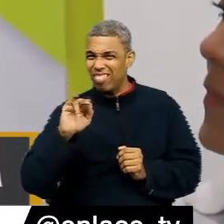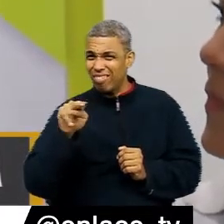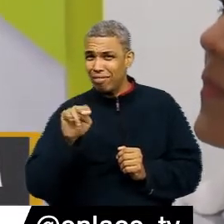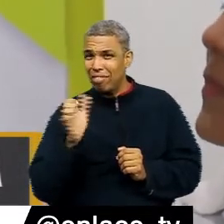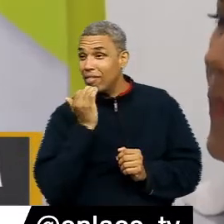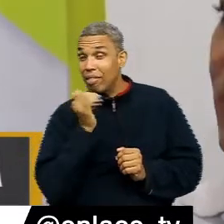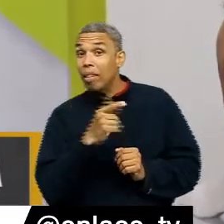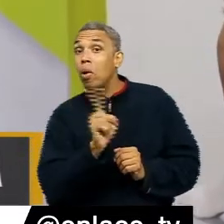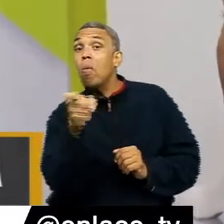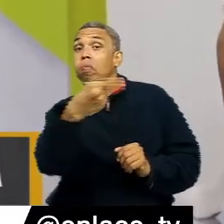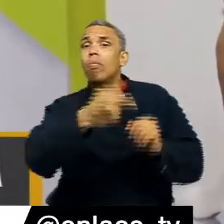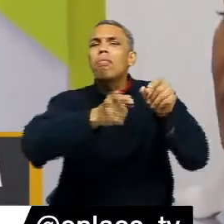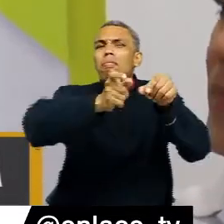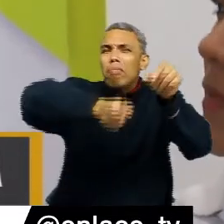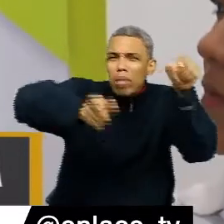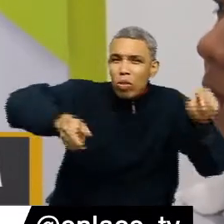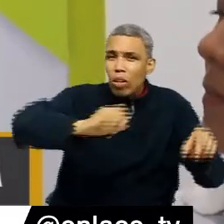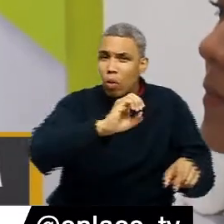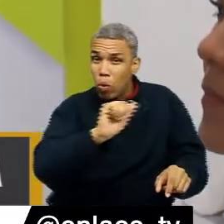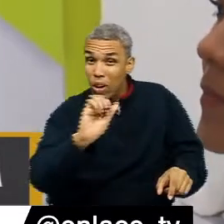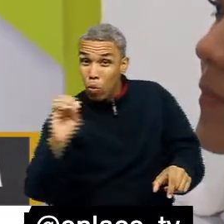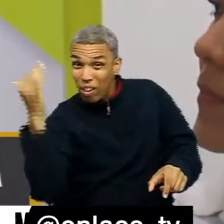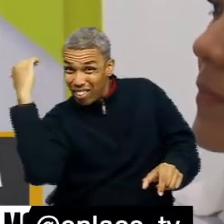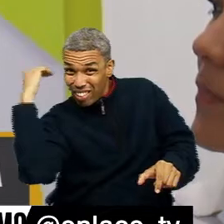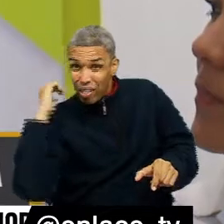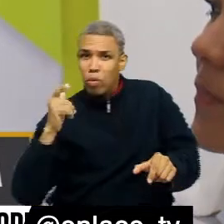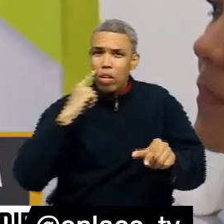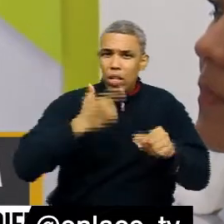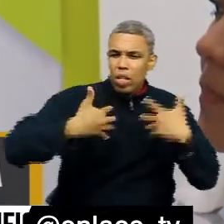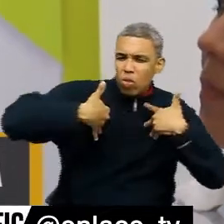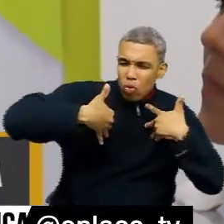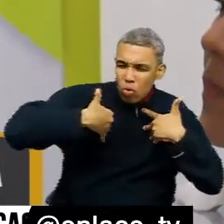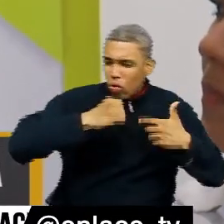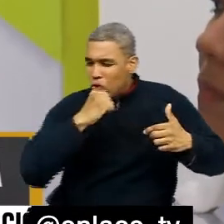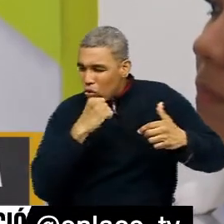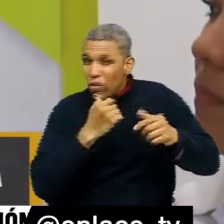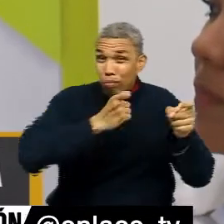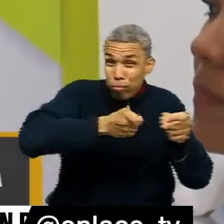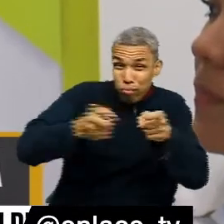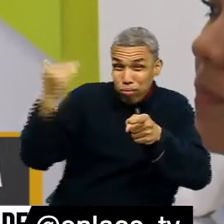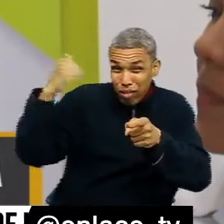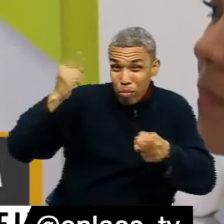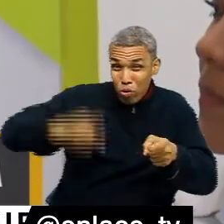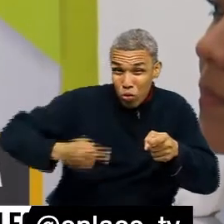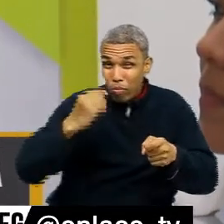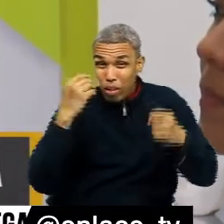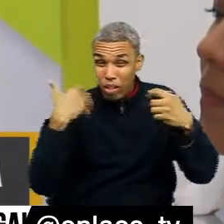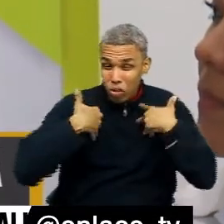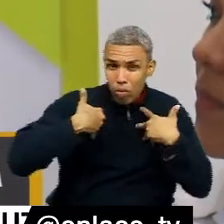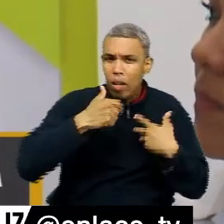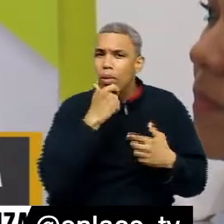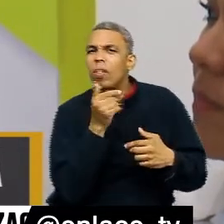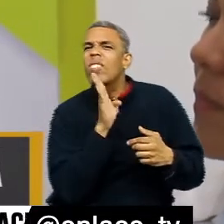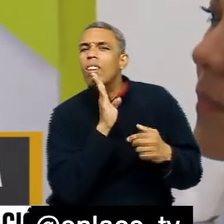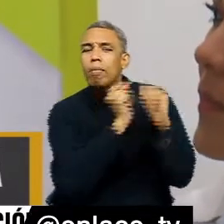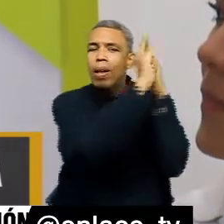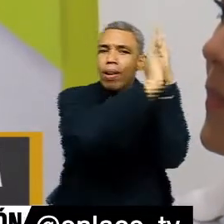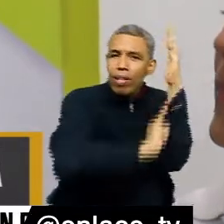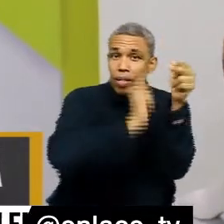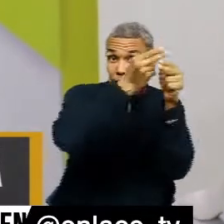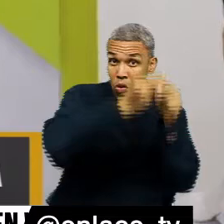víctima y poder tener un sondeo específico de la población que vamos a ayudar. Ese fue el balance positivo. Se van a seguir haciendo